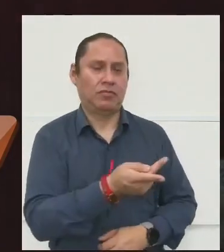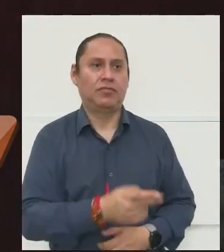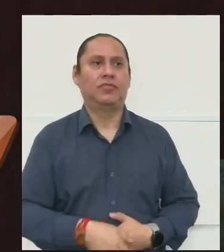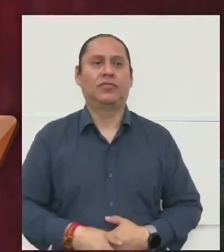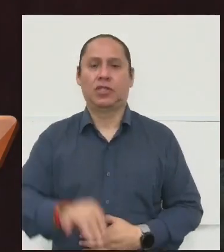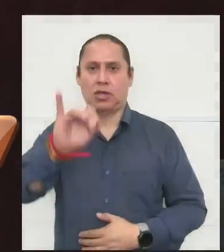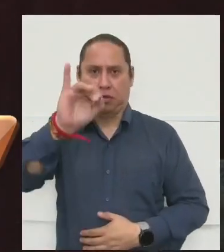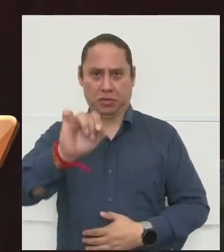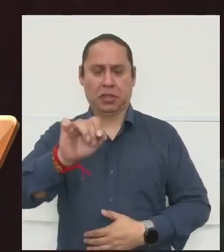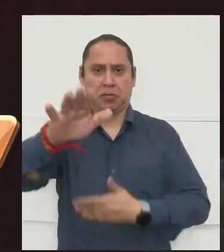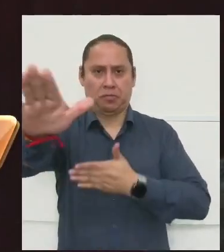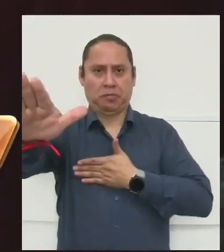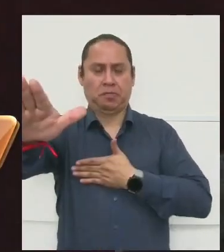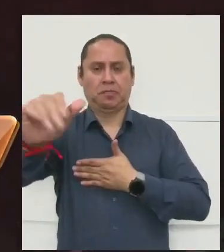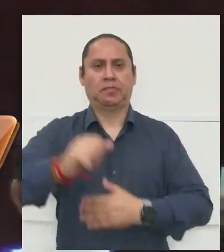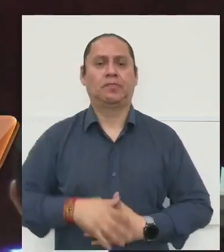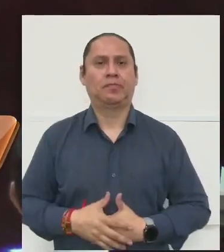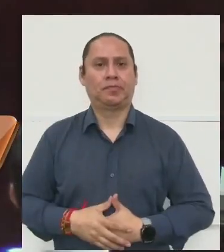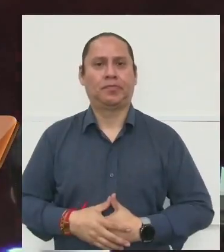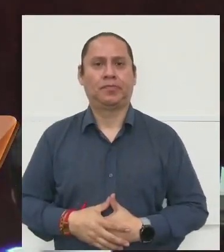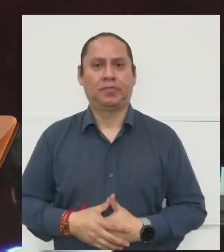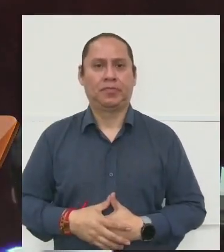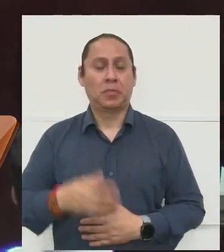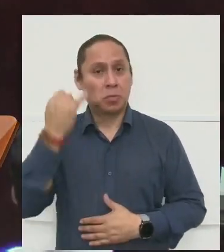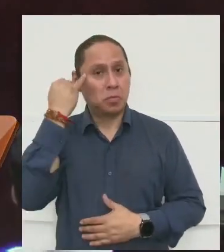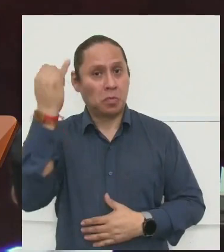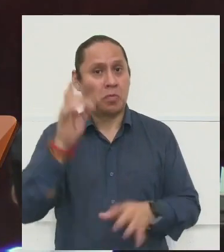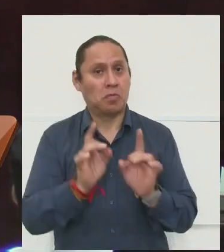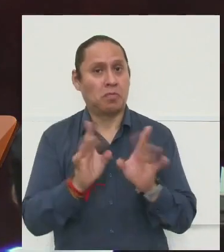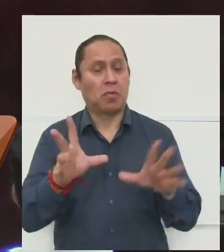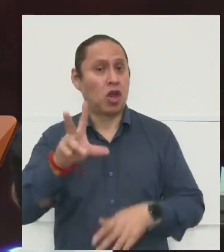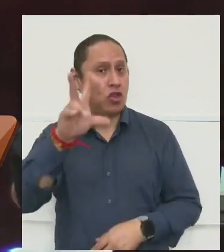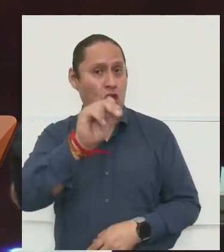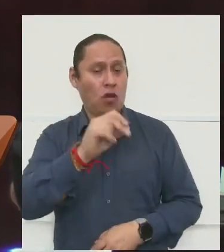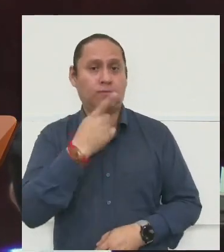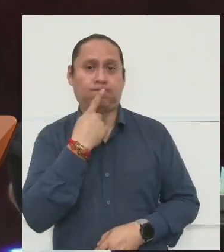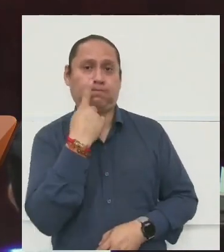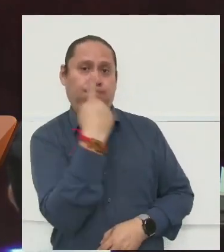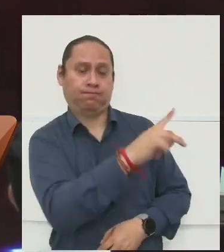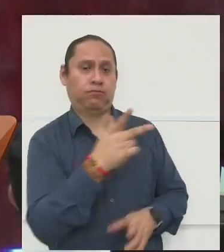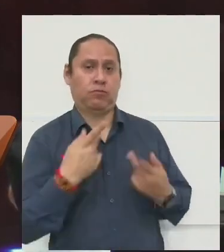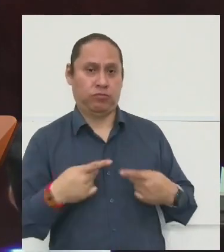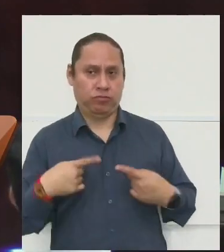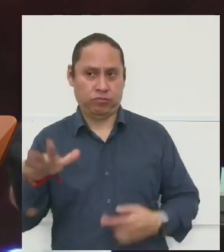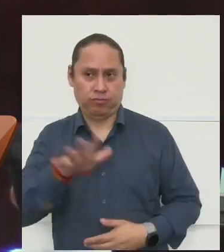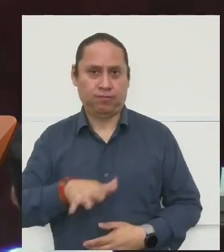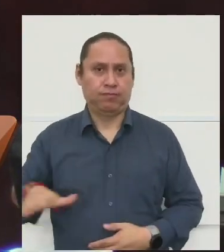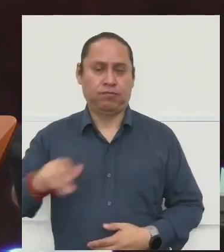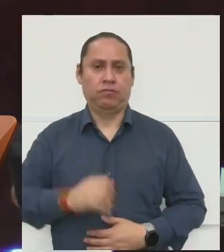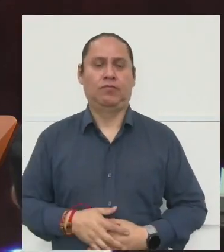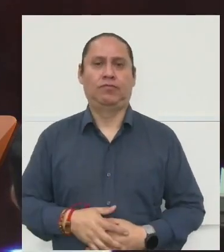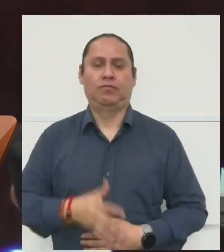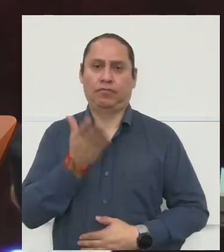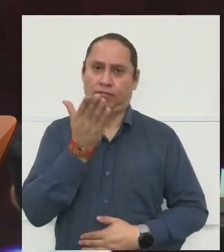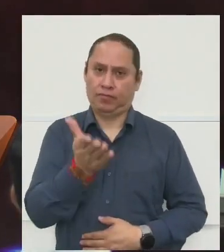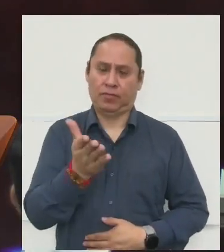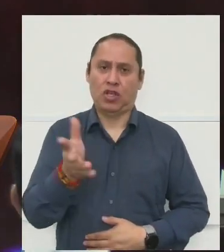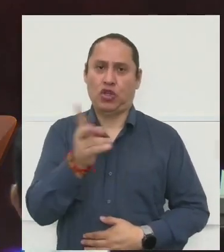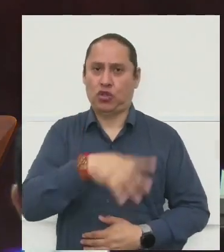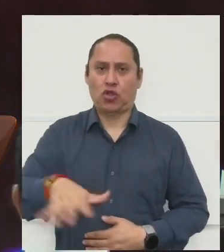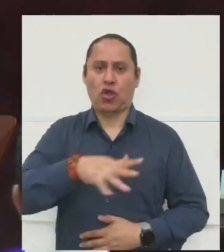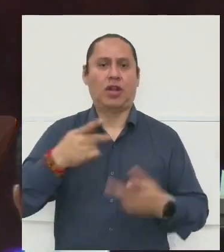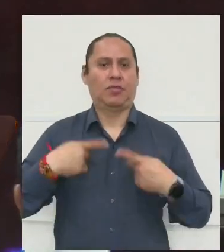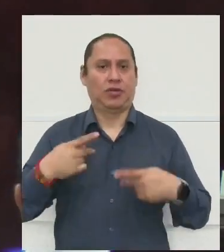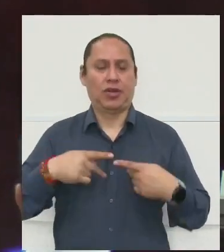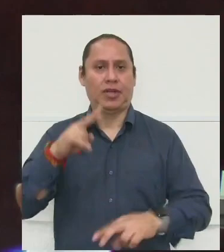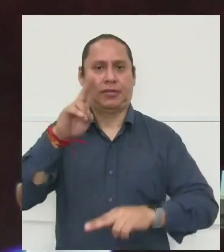Sí protesto si así no lo hiciere que el pueblo se lo demande Solicito a la honorable asamblea y al público